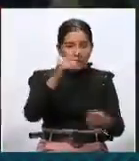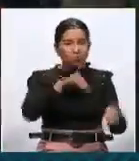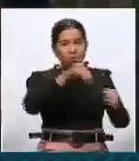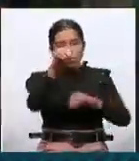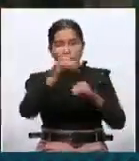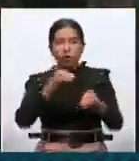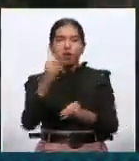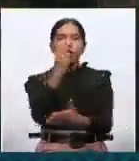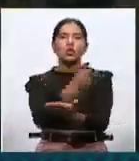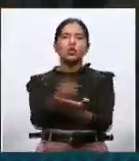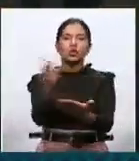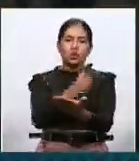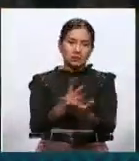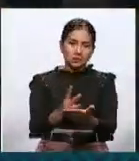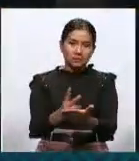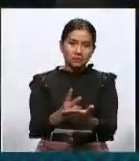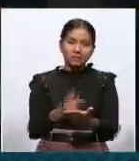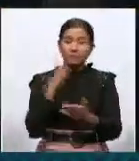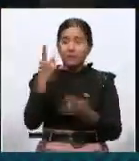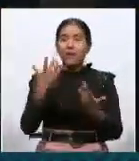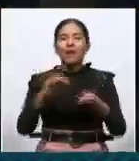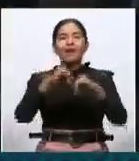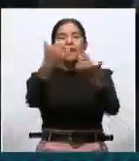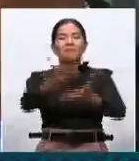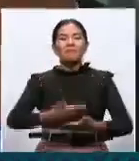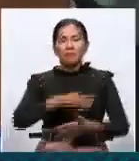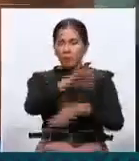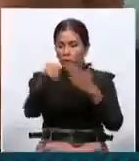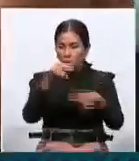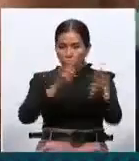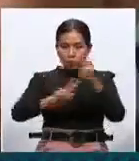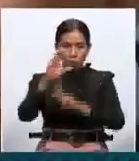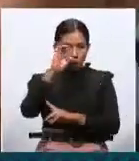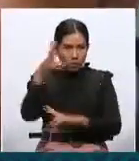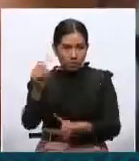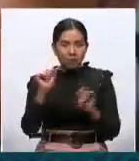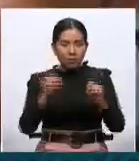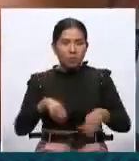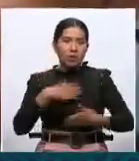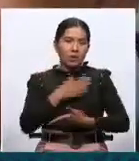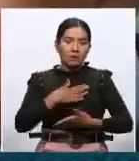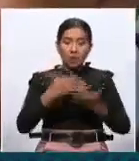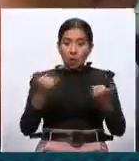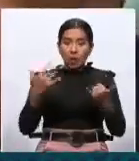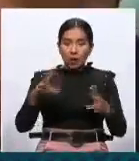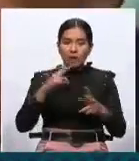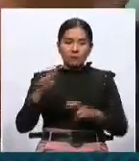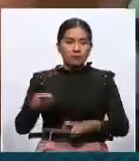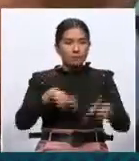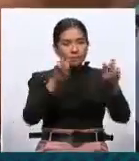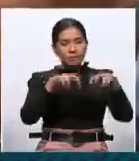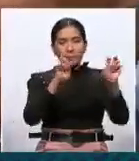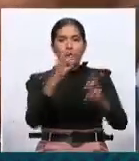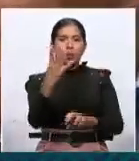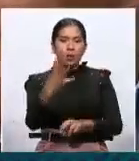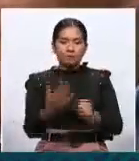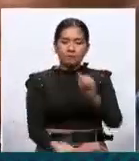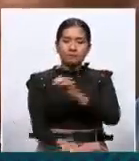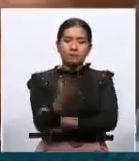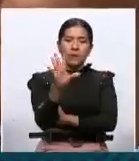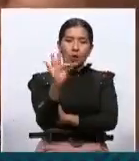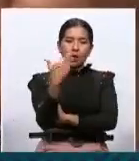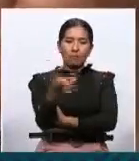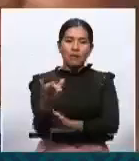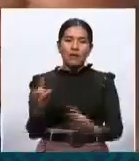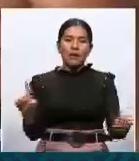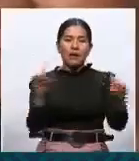queremos hacer la invitación a todo el pueblo cochala que vengan aquí a disfrutar mi tren. Hoy día hemos estado con 4 salidas, comenzando desde las 9:30 hasta las